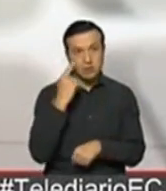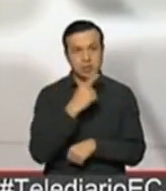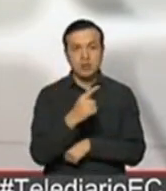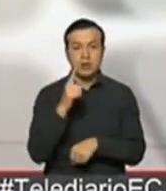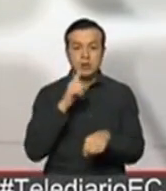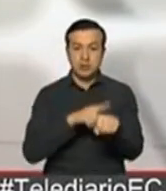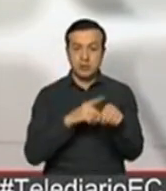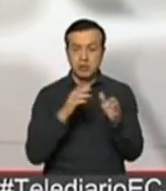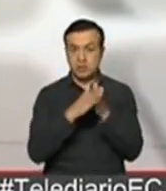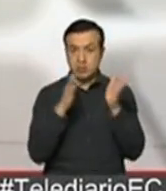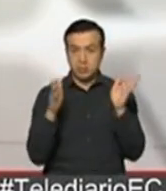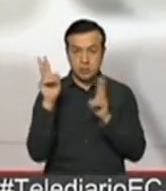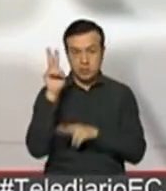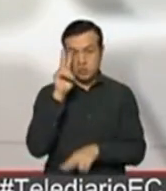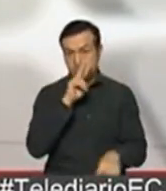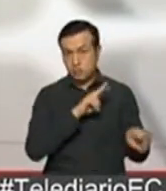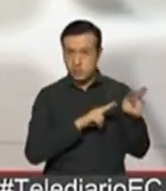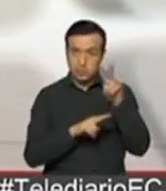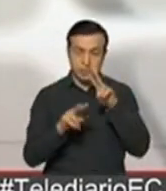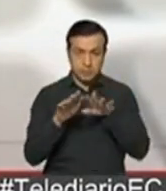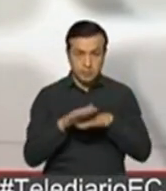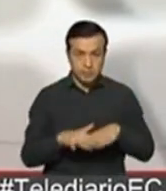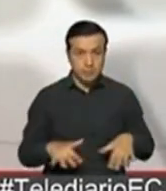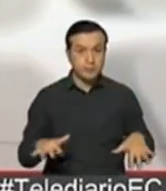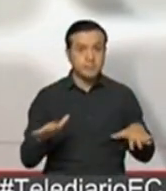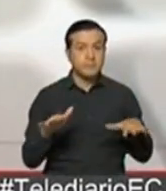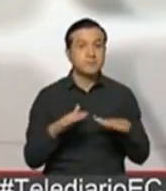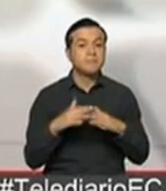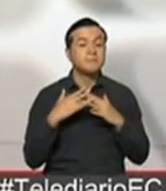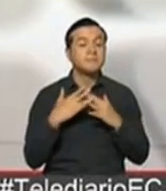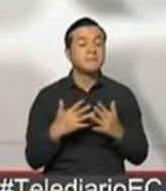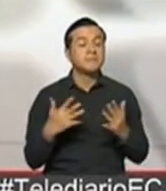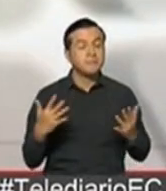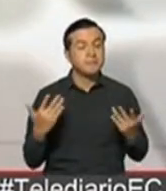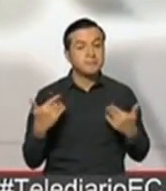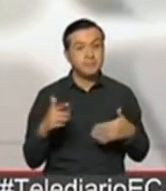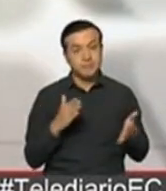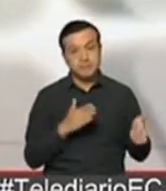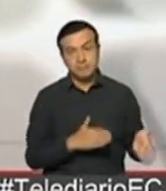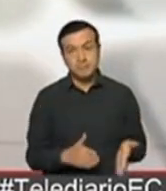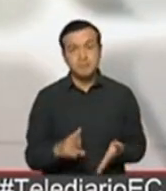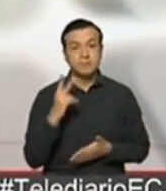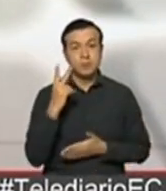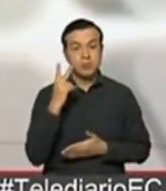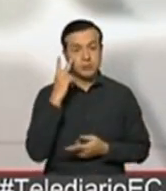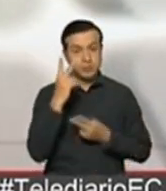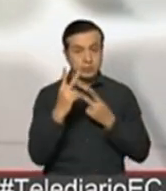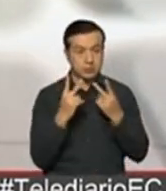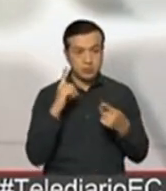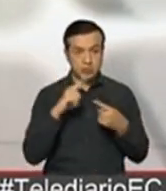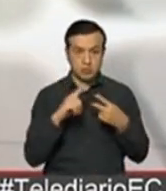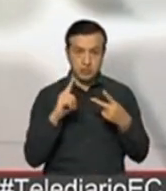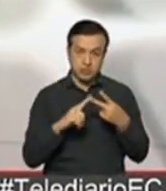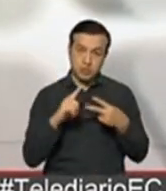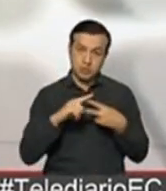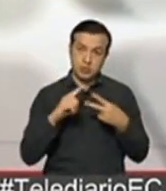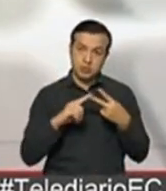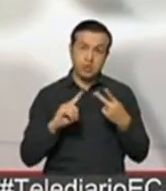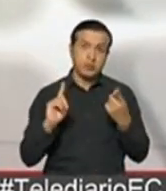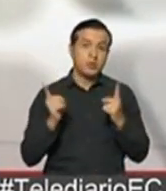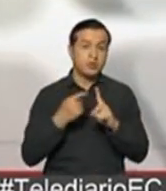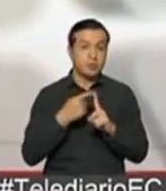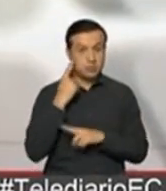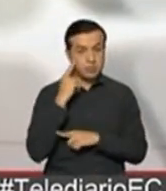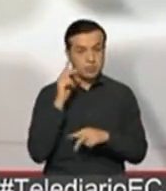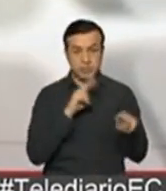periodo de evaluación de campo donde se hizo dos visitas una de que se llamó de